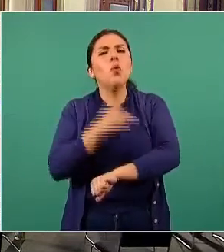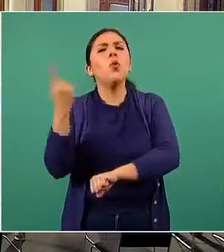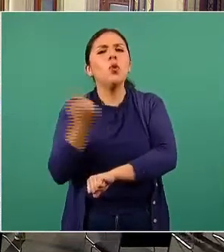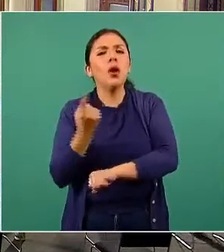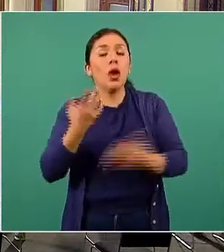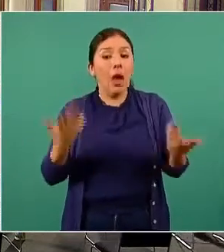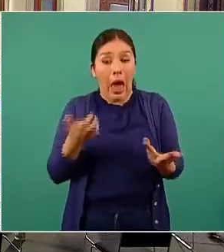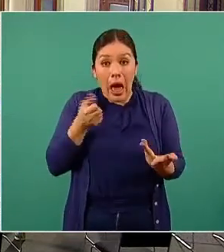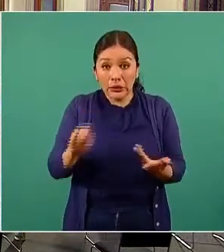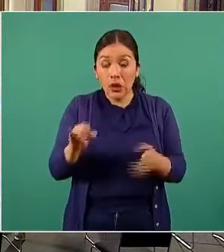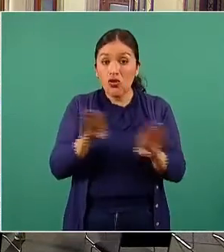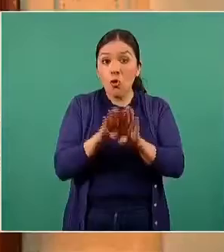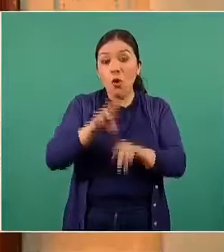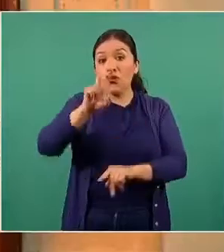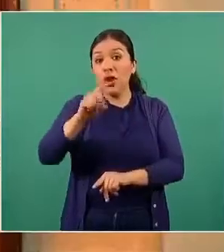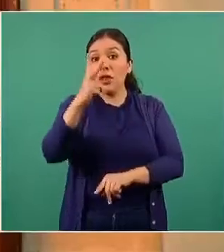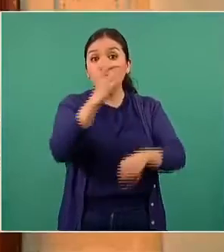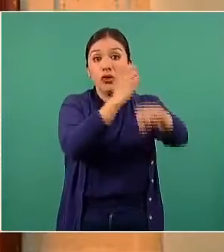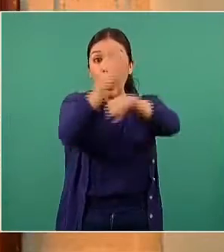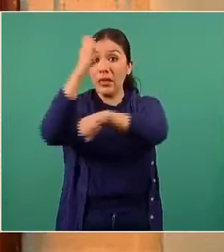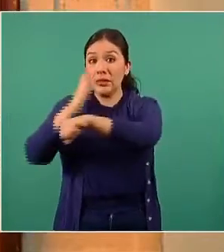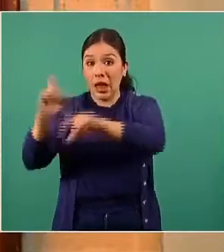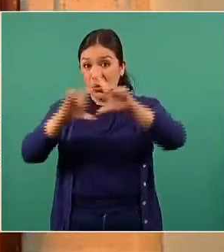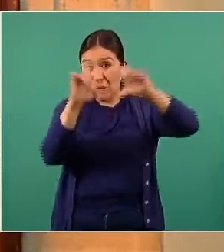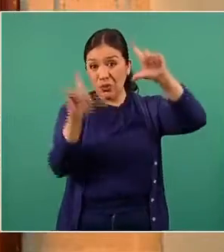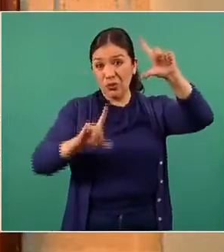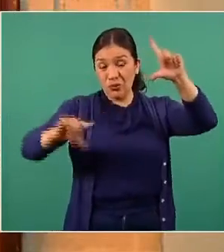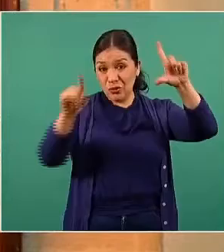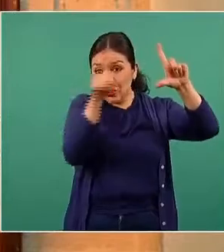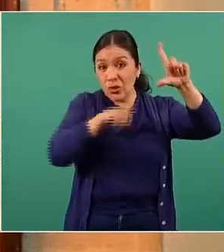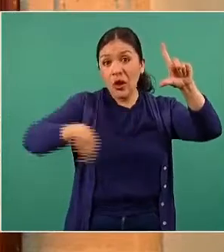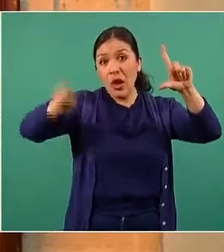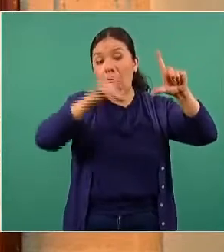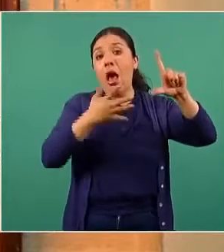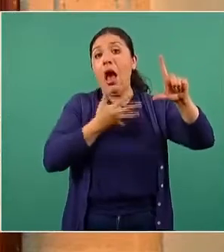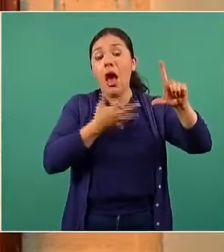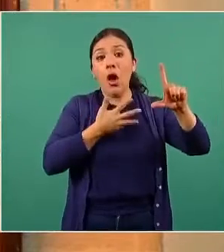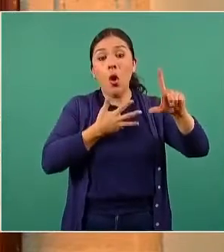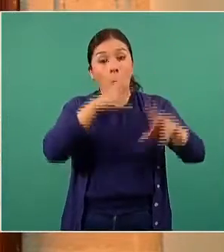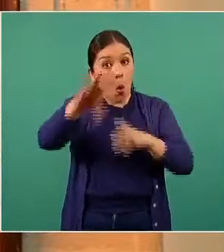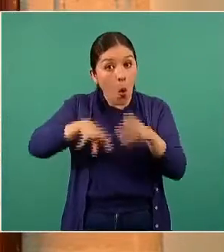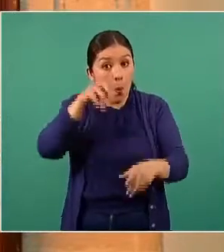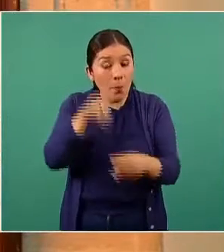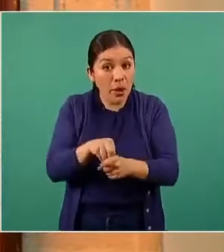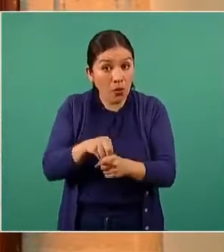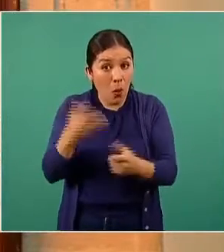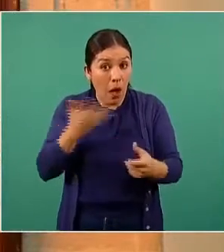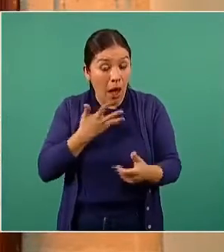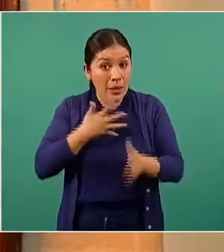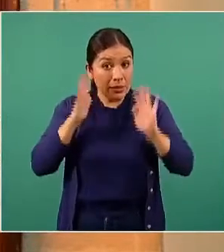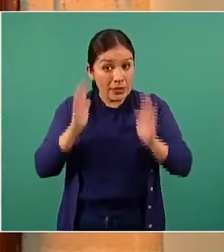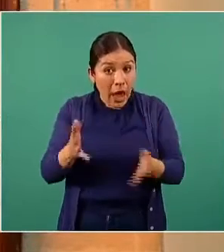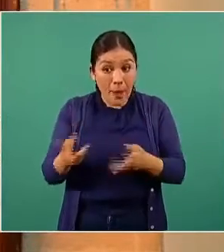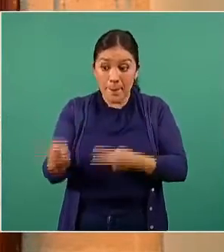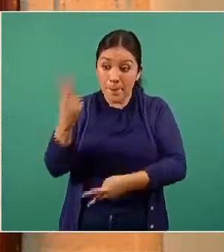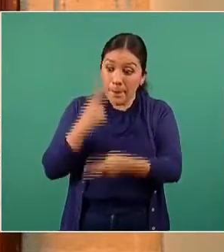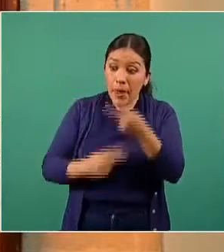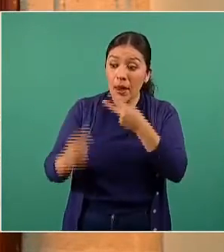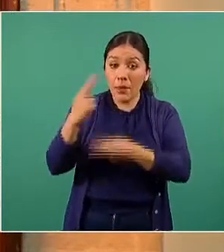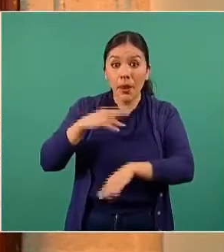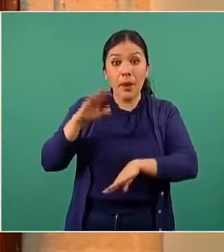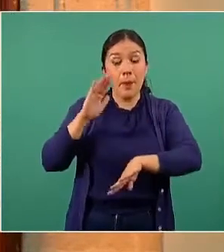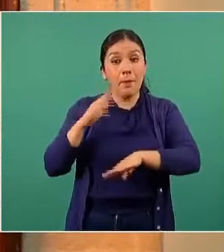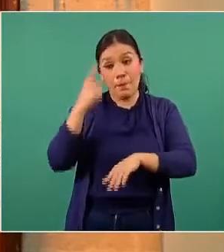en el todo de estas 32 entidades federativas, no todas entonces están ahora contribuyendo a